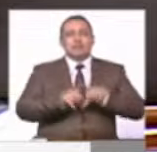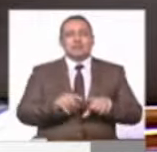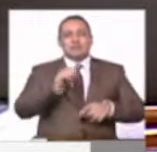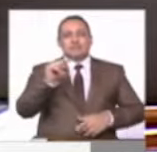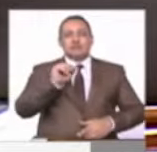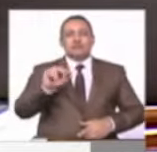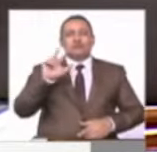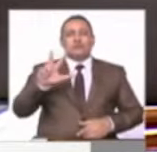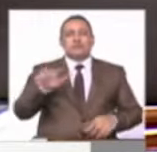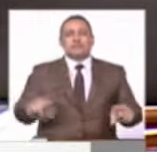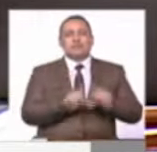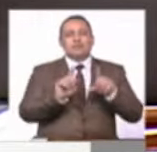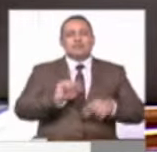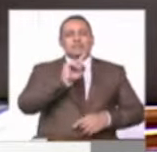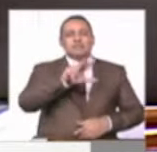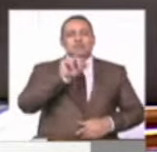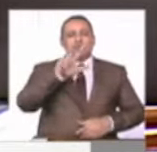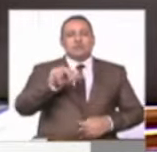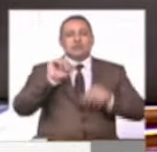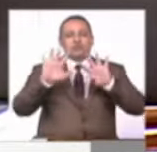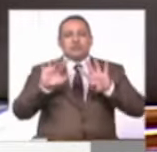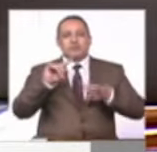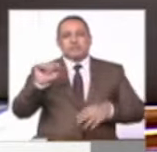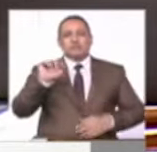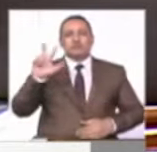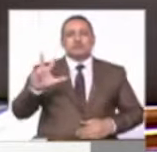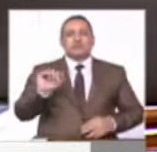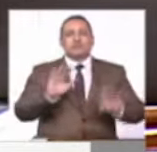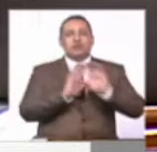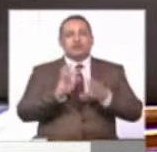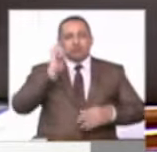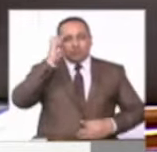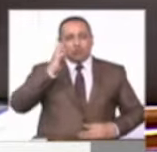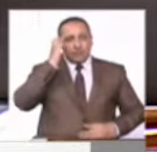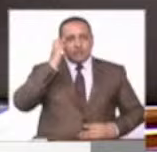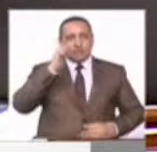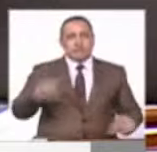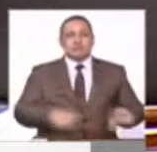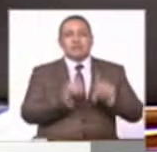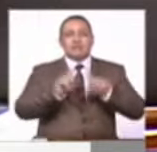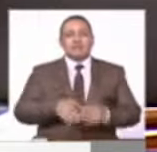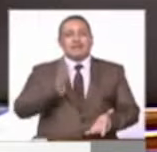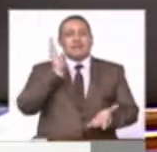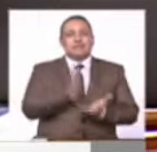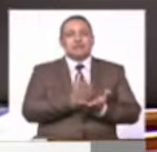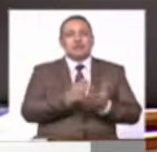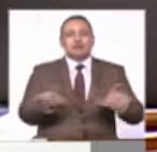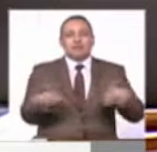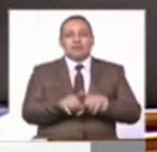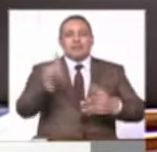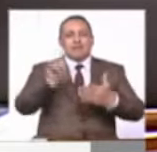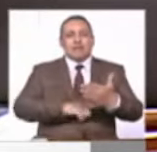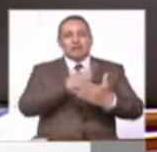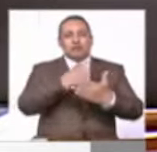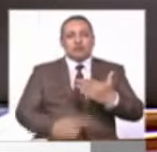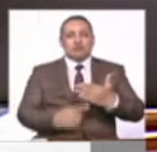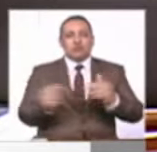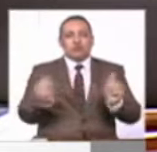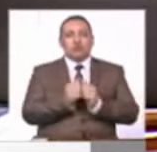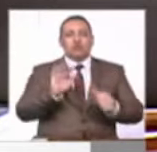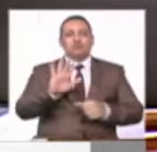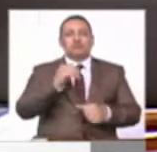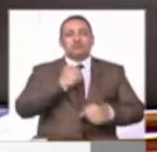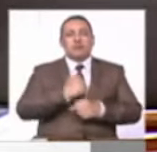3 y 139 inciso 3 de la Constitución sanción la inhabilitación en el